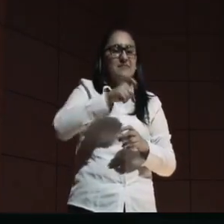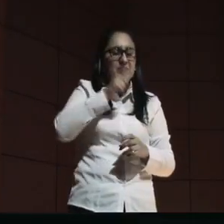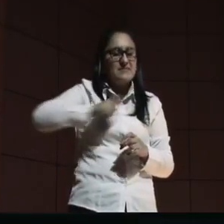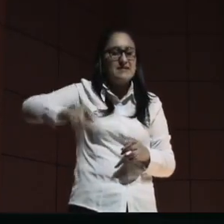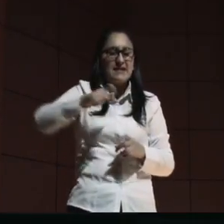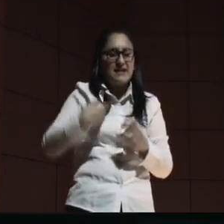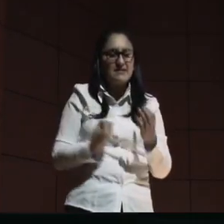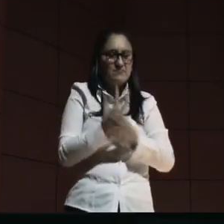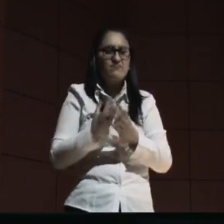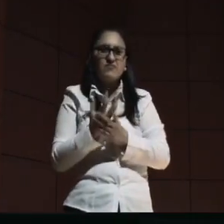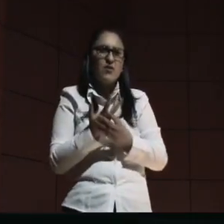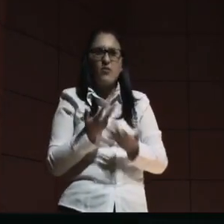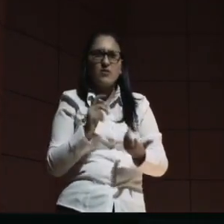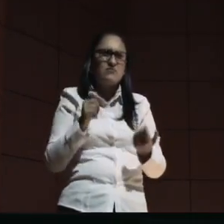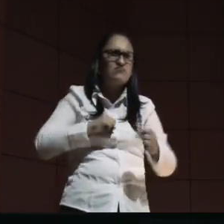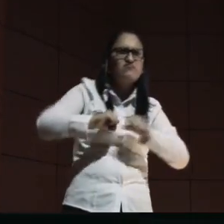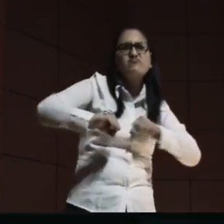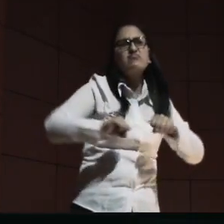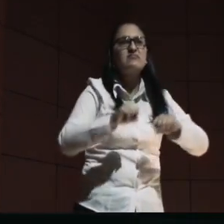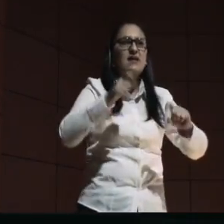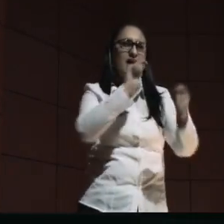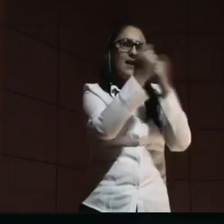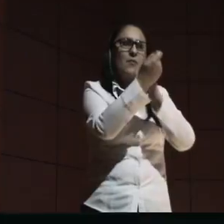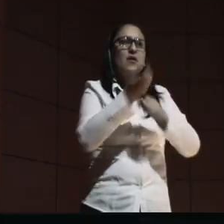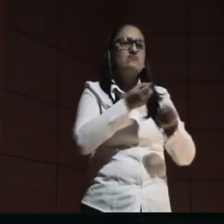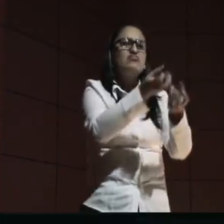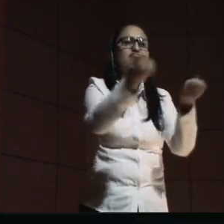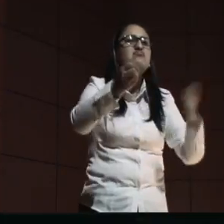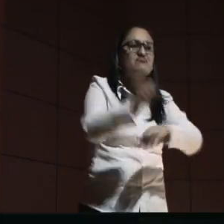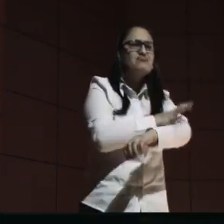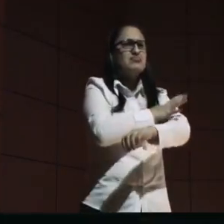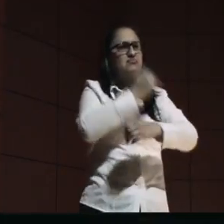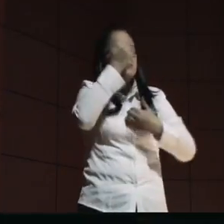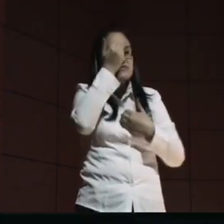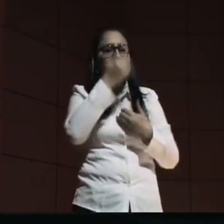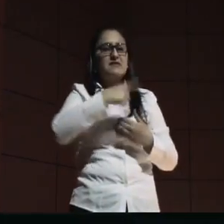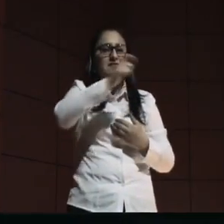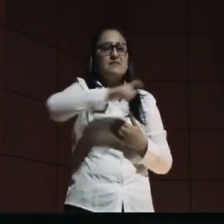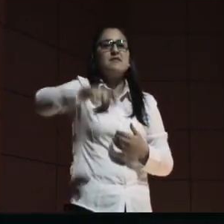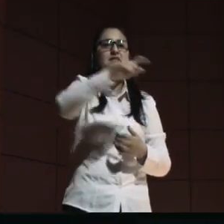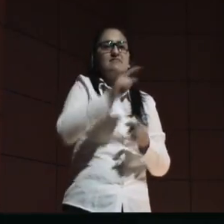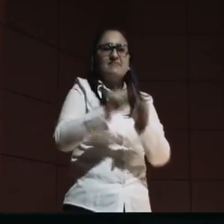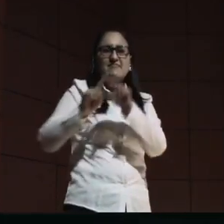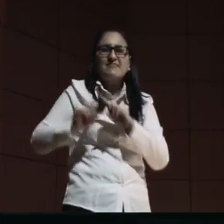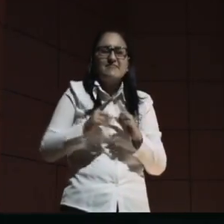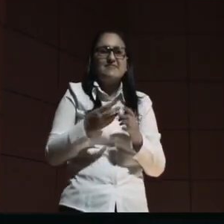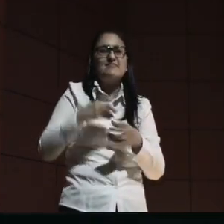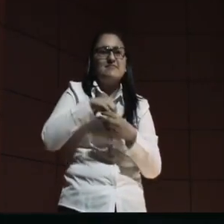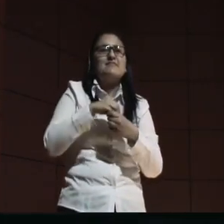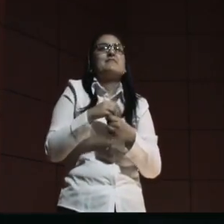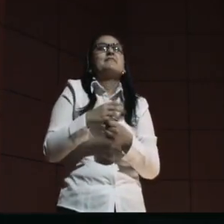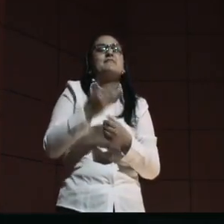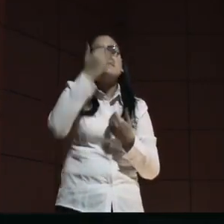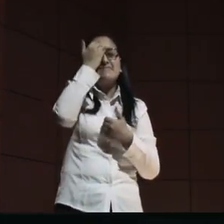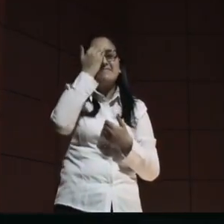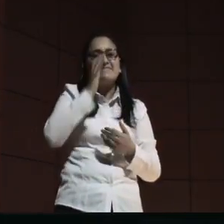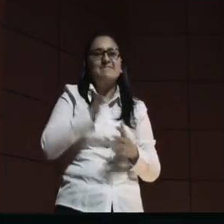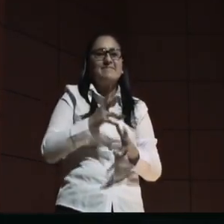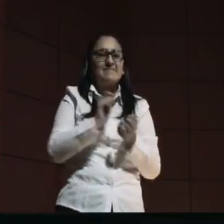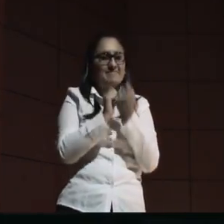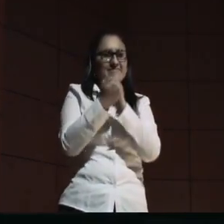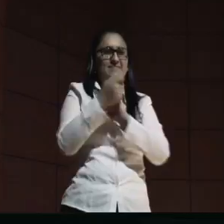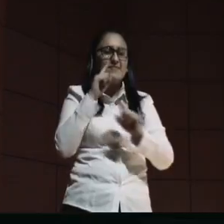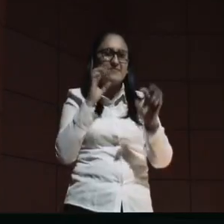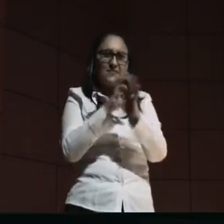las bases generadoras de cambio para crear conciencia, que se acepte la existencia de otras vidas y diferencias, que se genere un